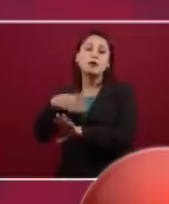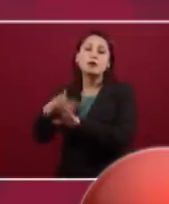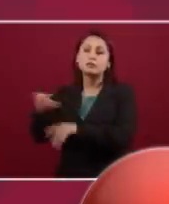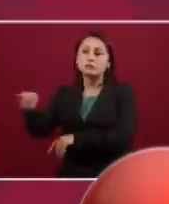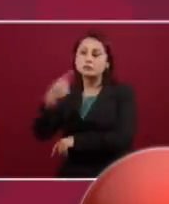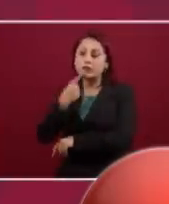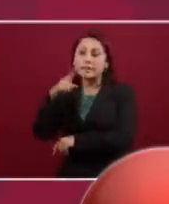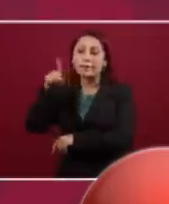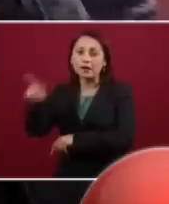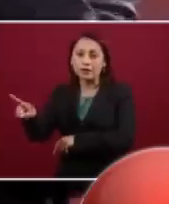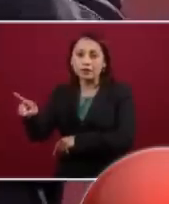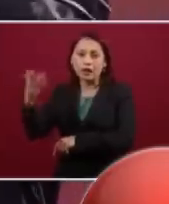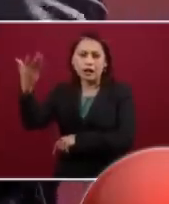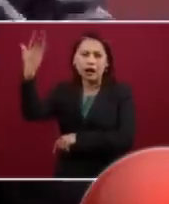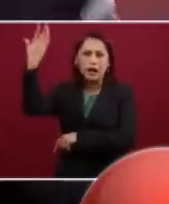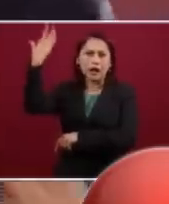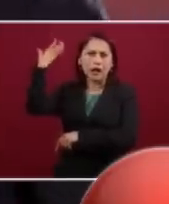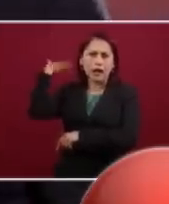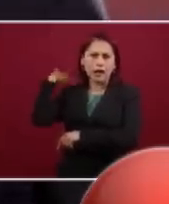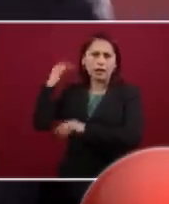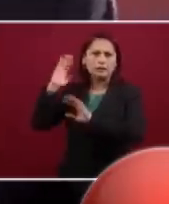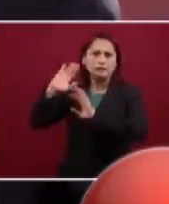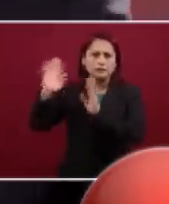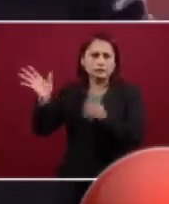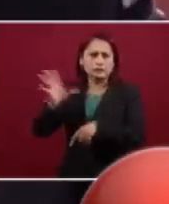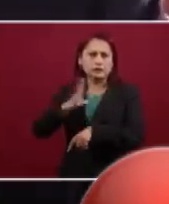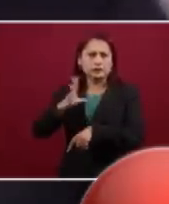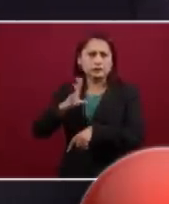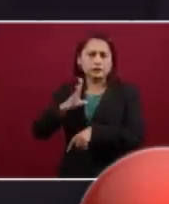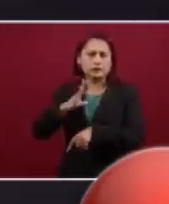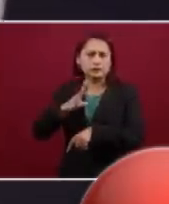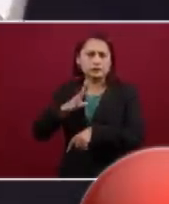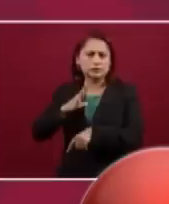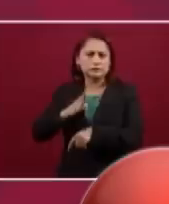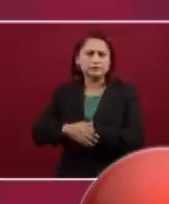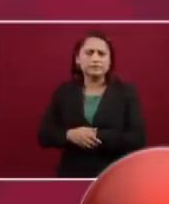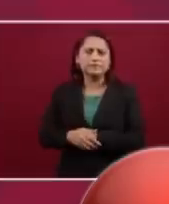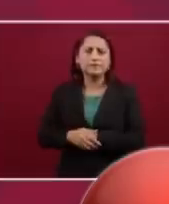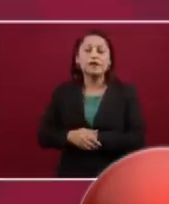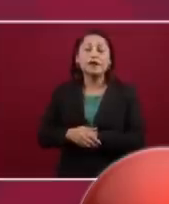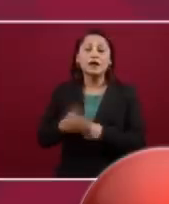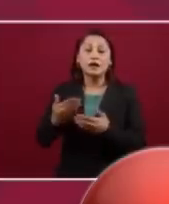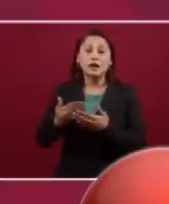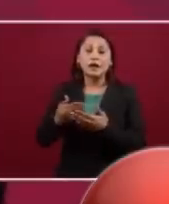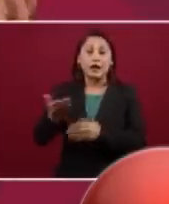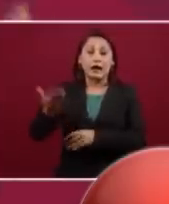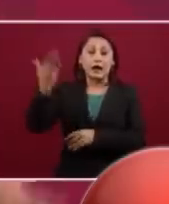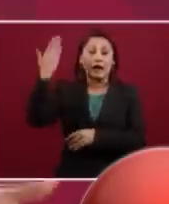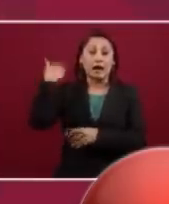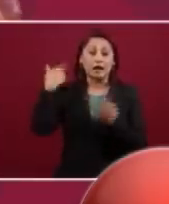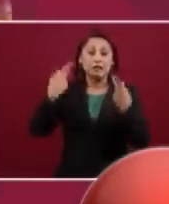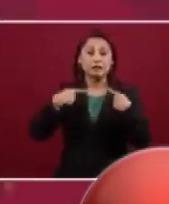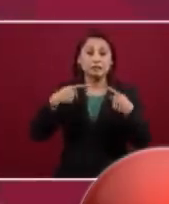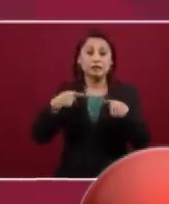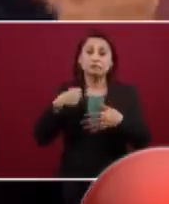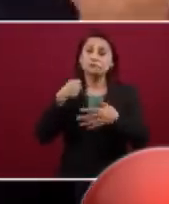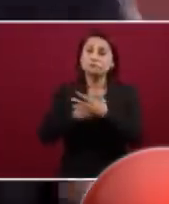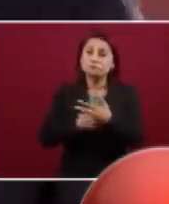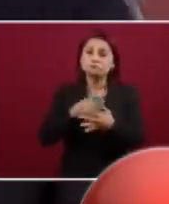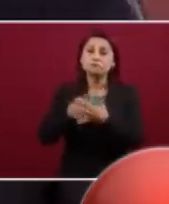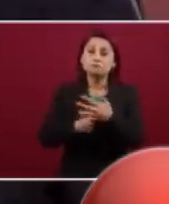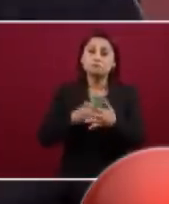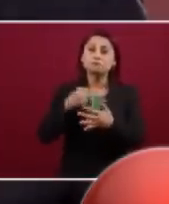sí, por eso porque querían tener un fiscal autónomo promovido por la llamada sociedad